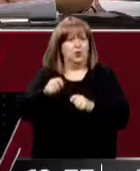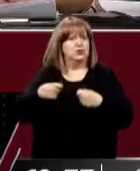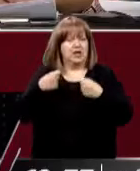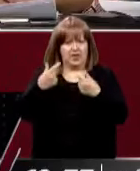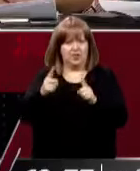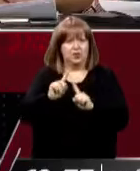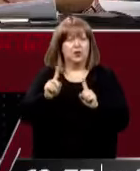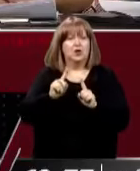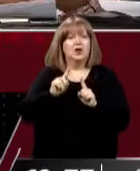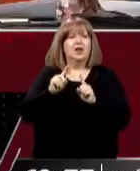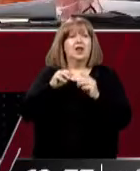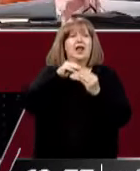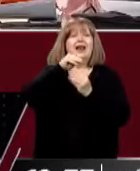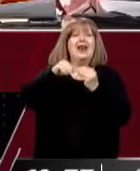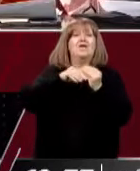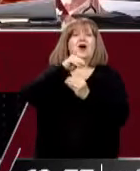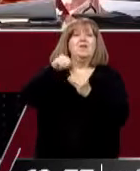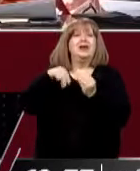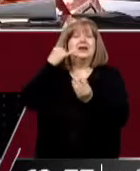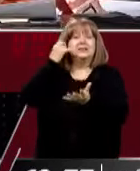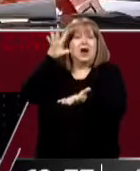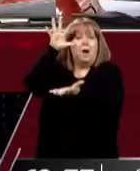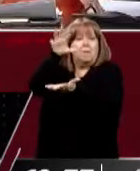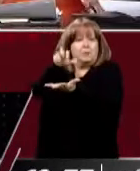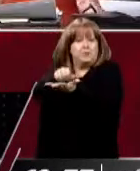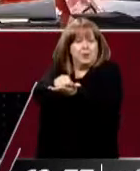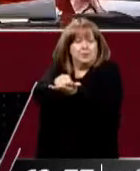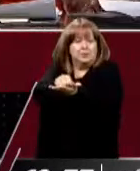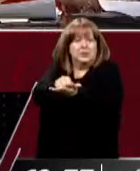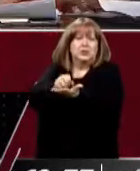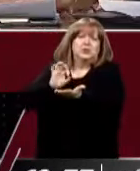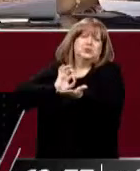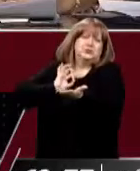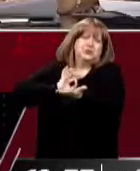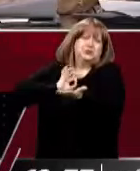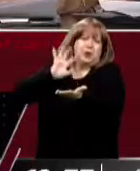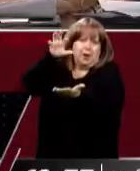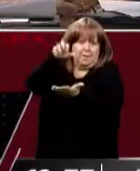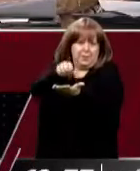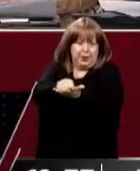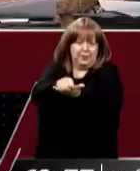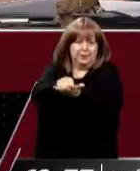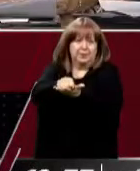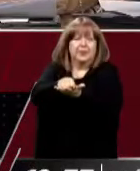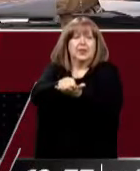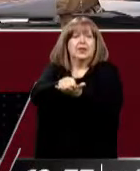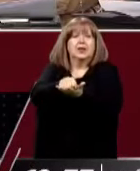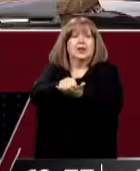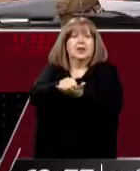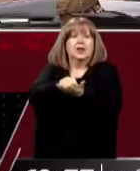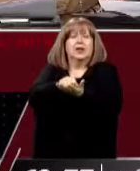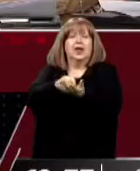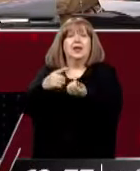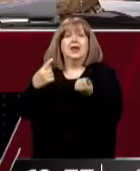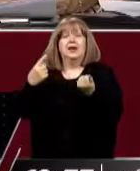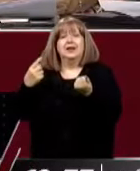entregado. Las familias ocupan de forma tradicional, actual y pública, y un equipo interdisciplinario del